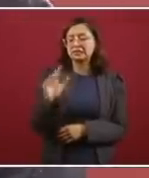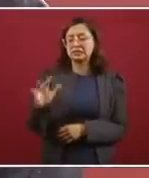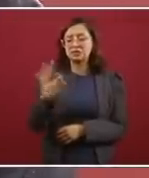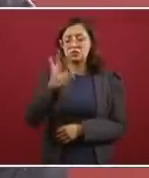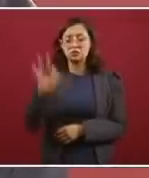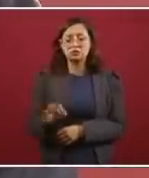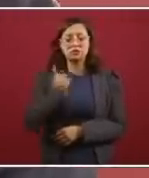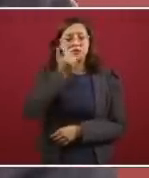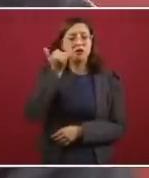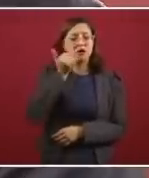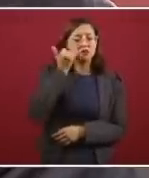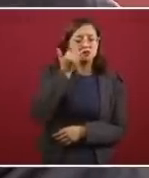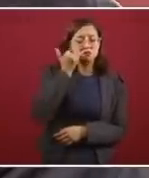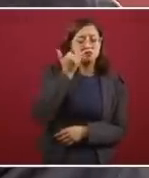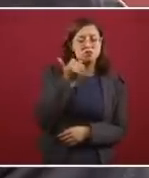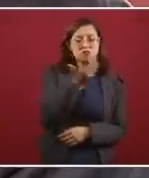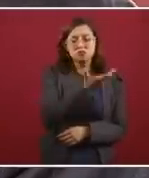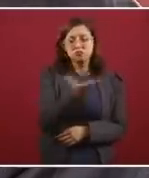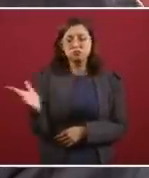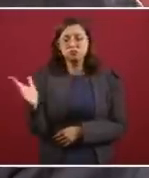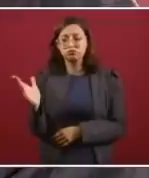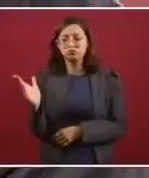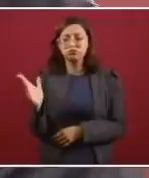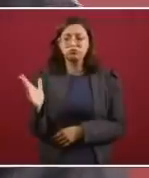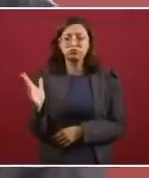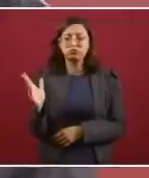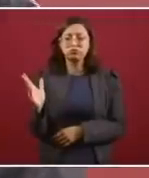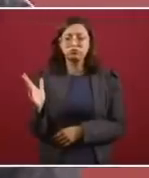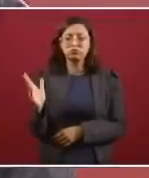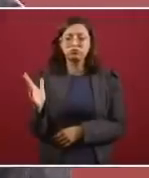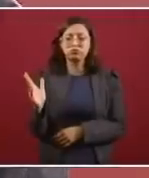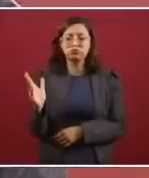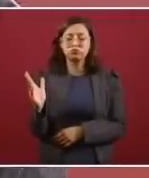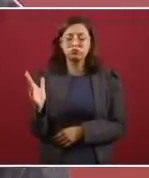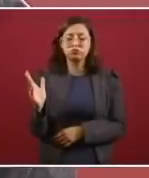65% de los estudiantes eran de familias